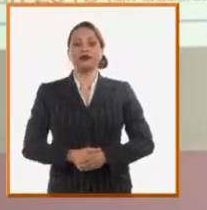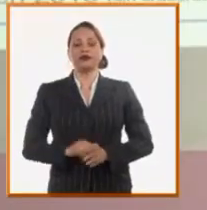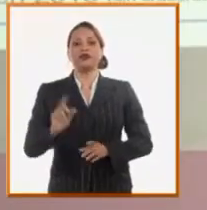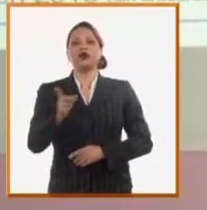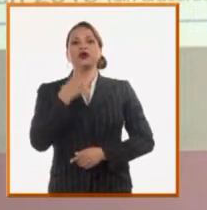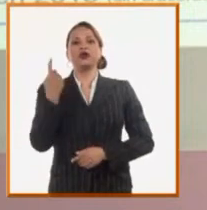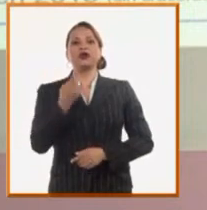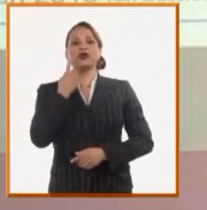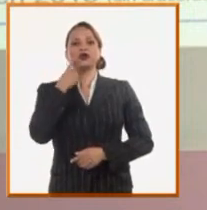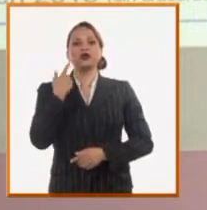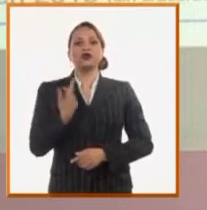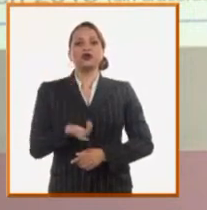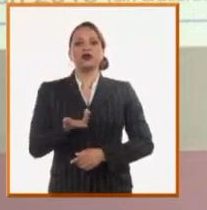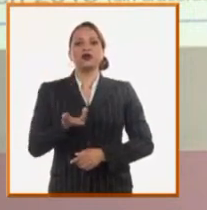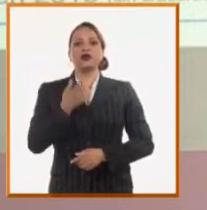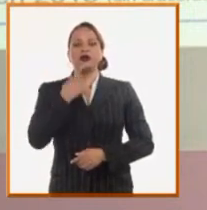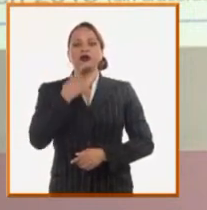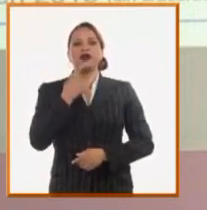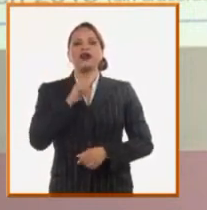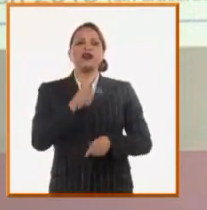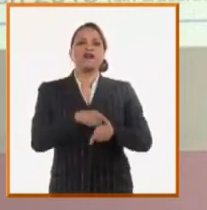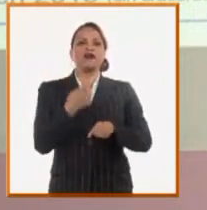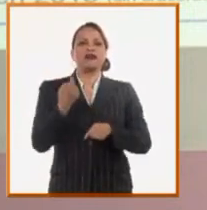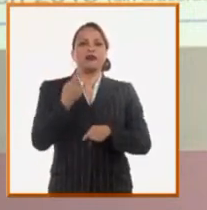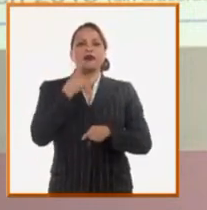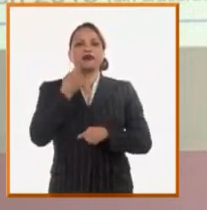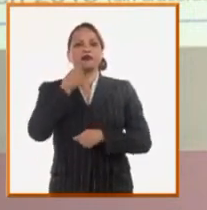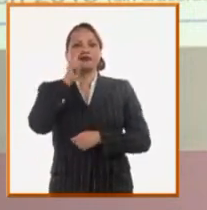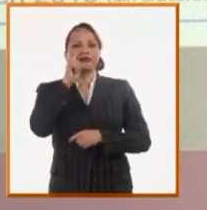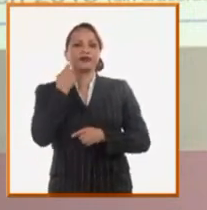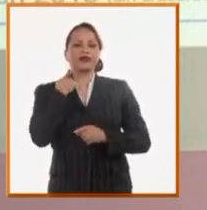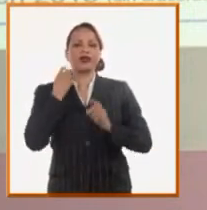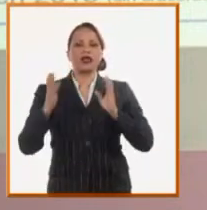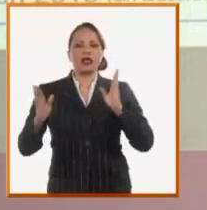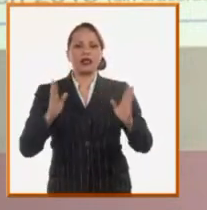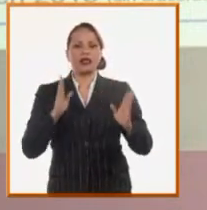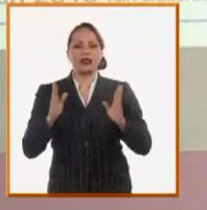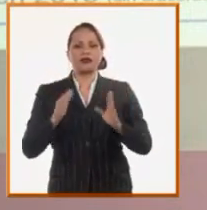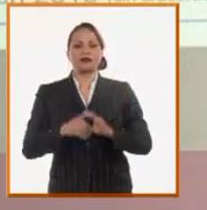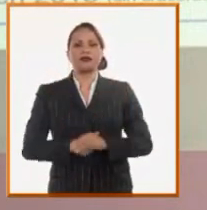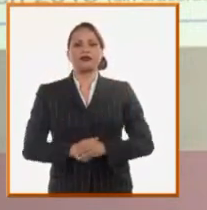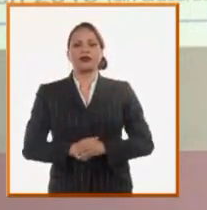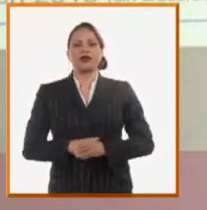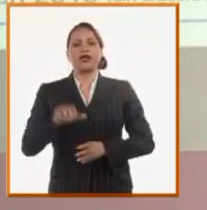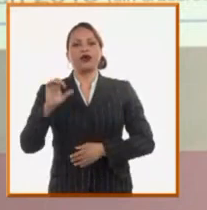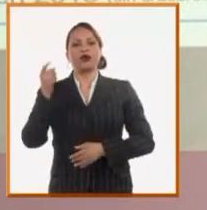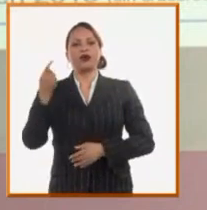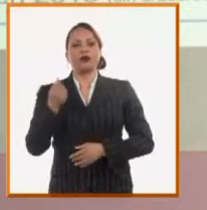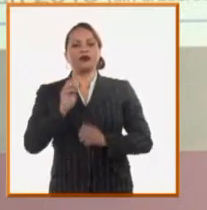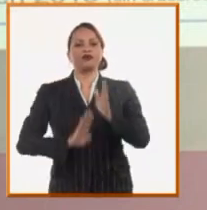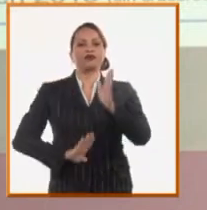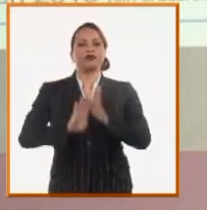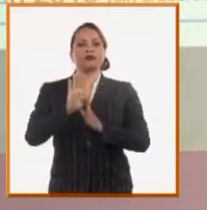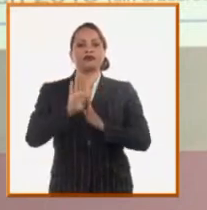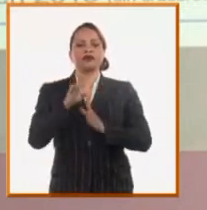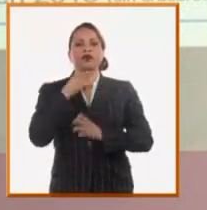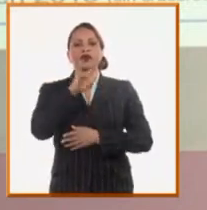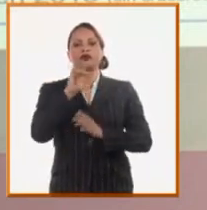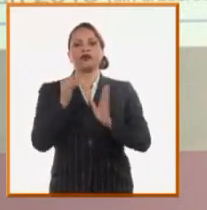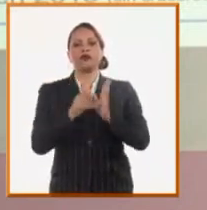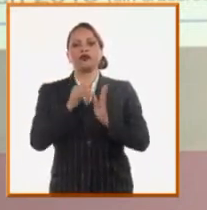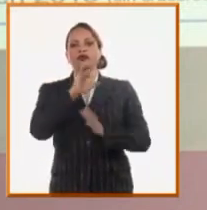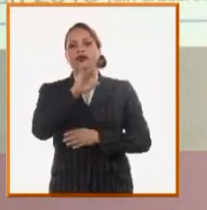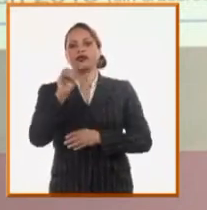estamos estimando, faltan pocos días para concluir el año, que la economía va a alcanzar una cifra en el entorno de los